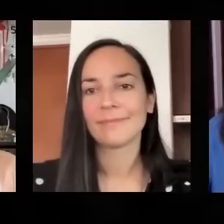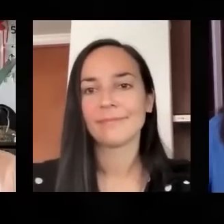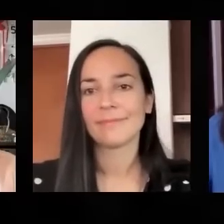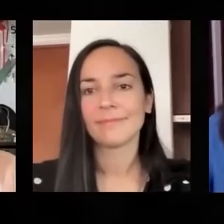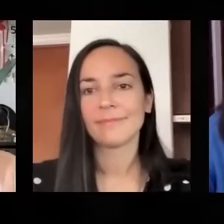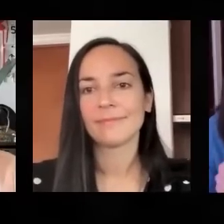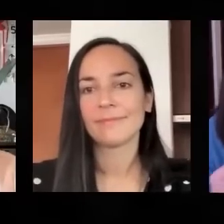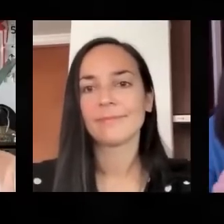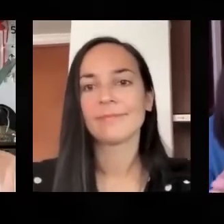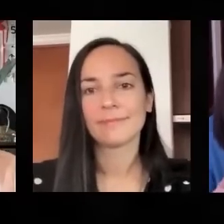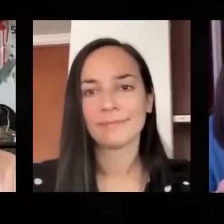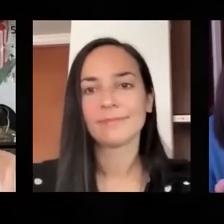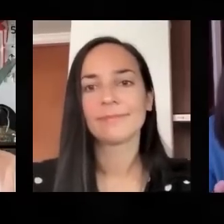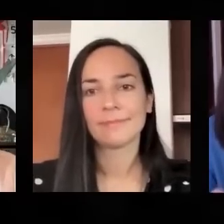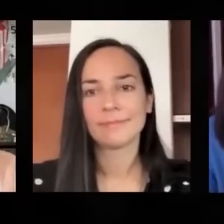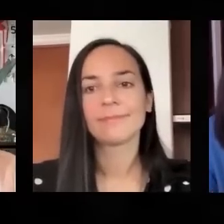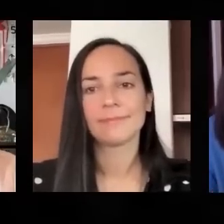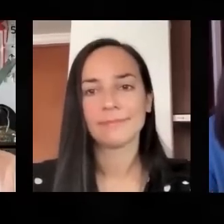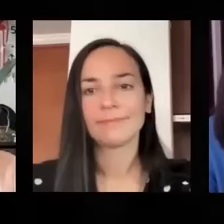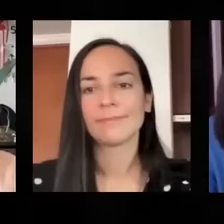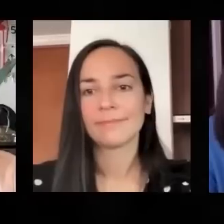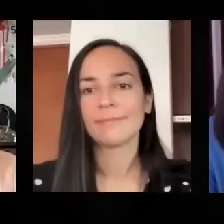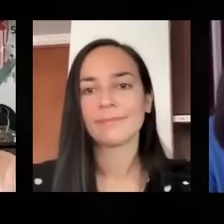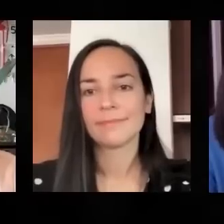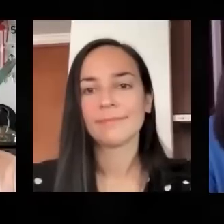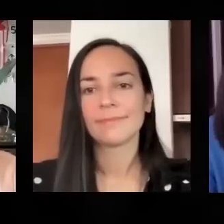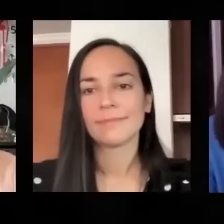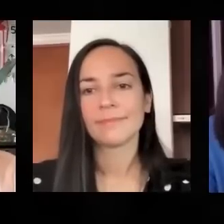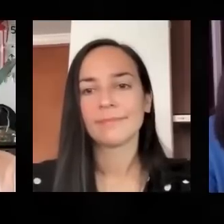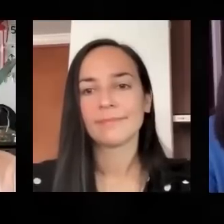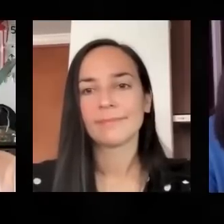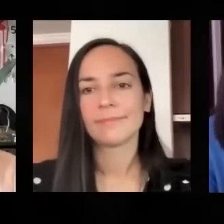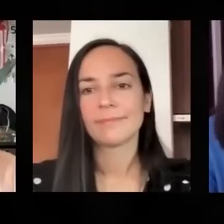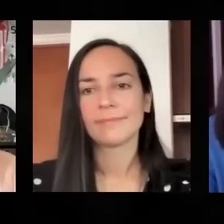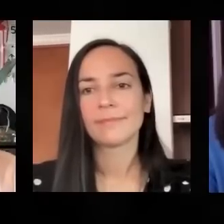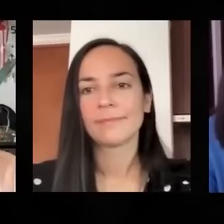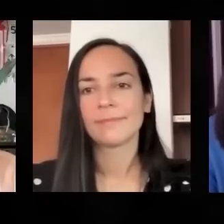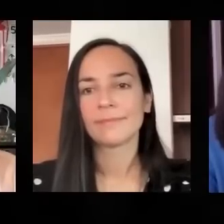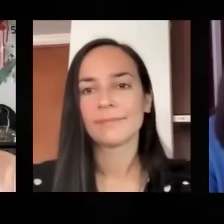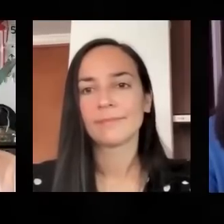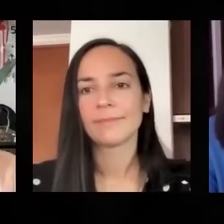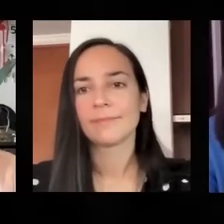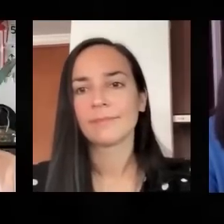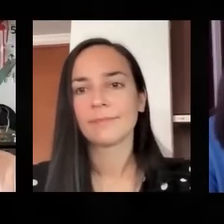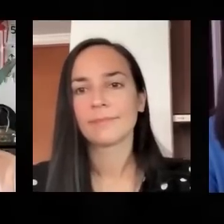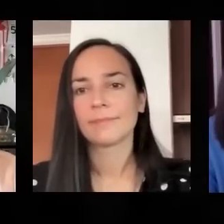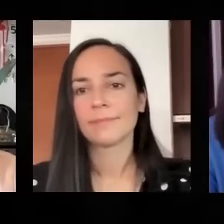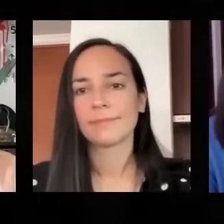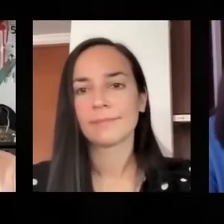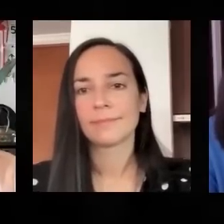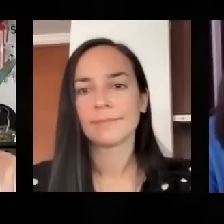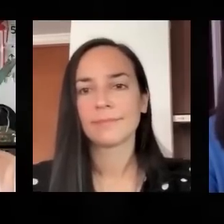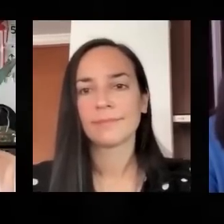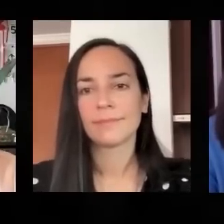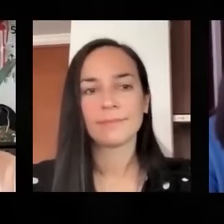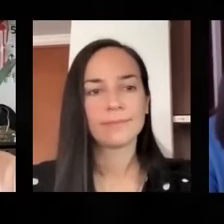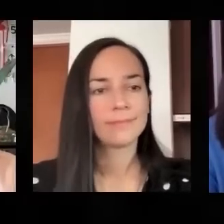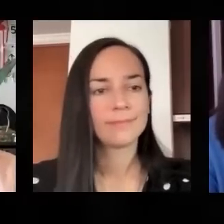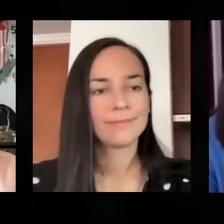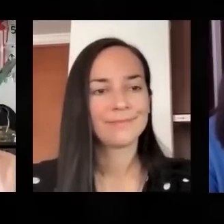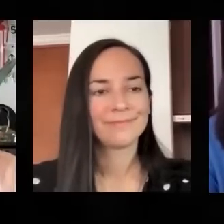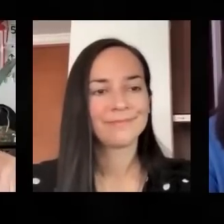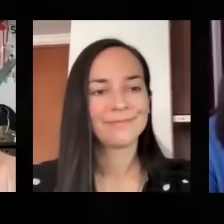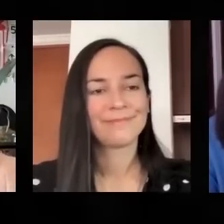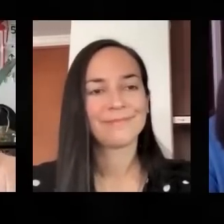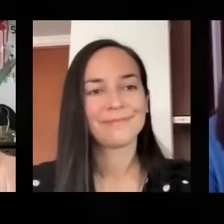a partir de esta marcha, ya quedará pendiente esa pregunta, pero bueno, muchísimas gracias, queridas Leti, Ingrid y